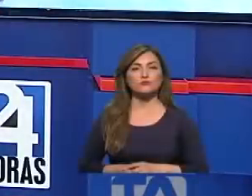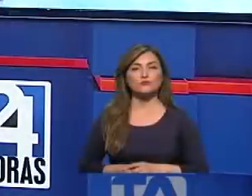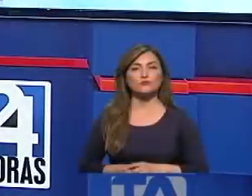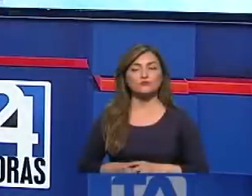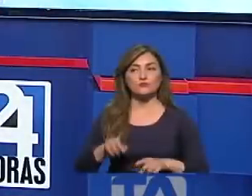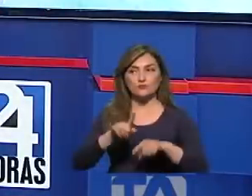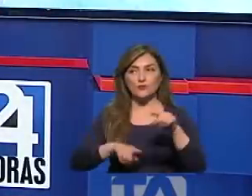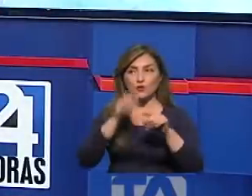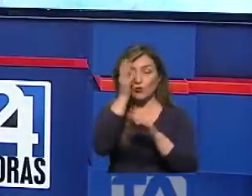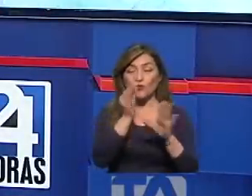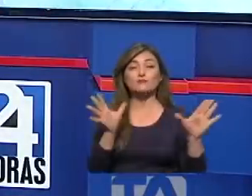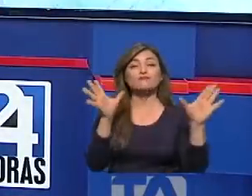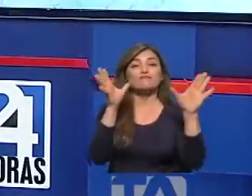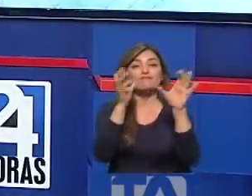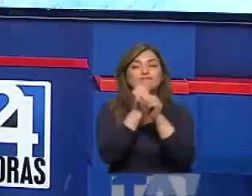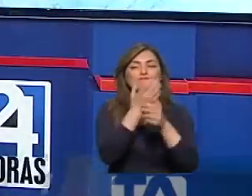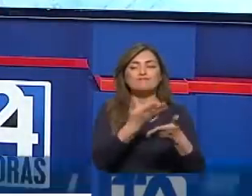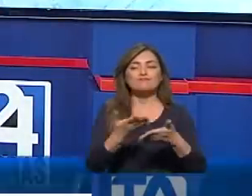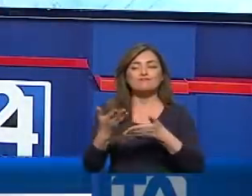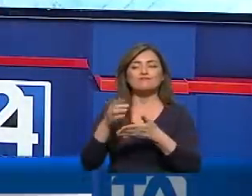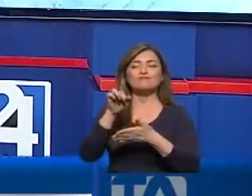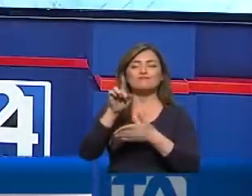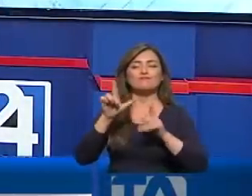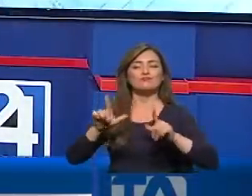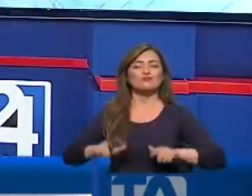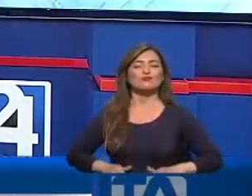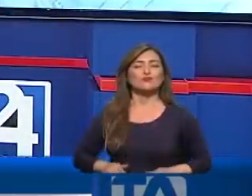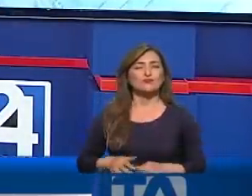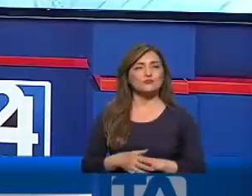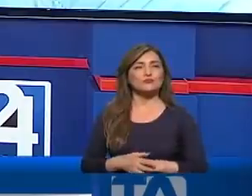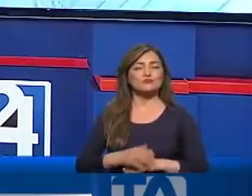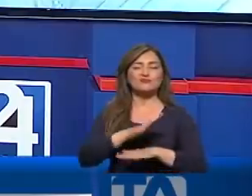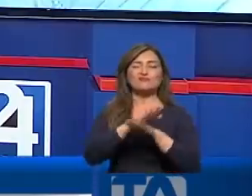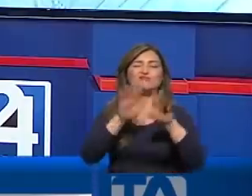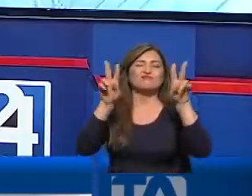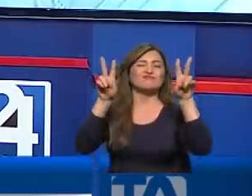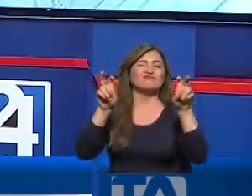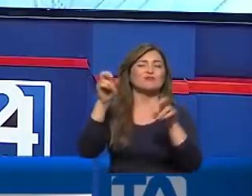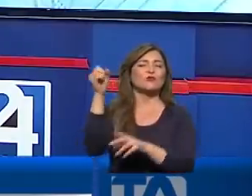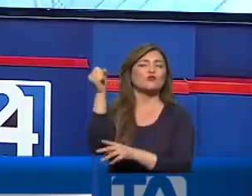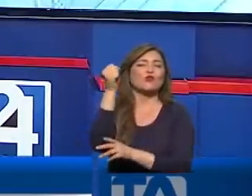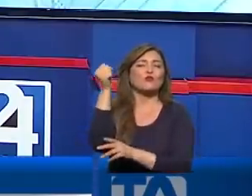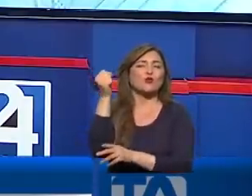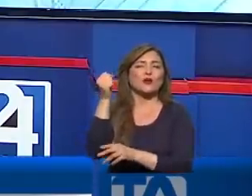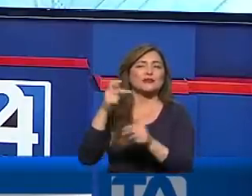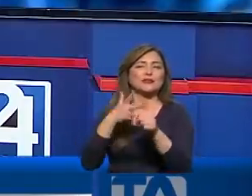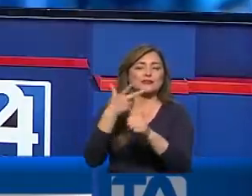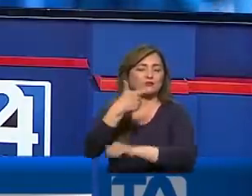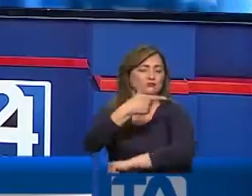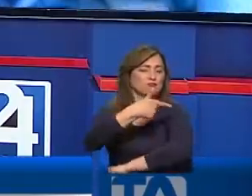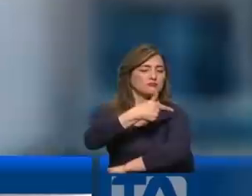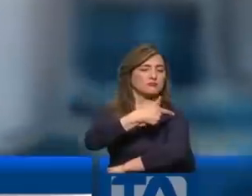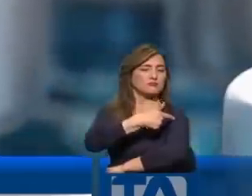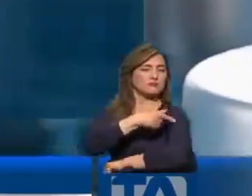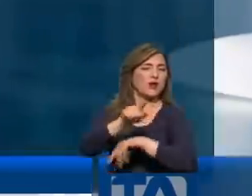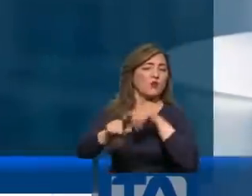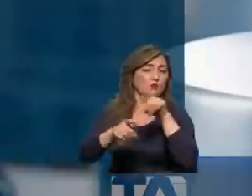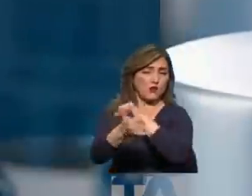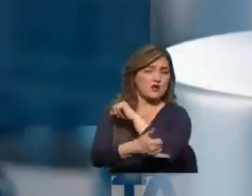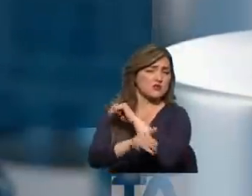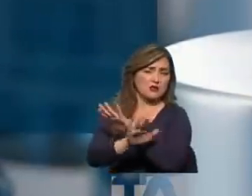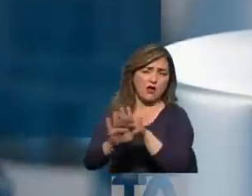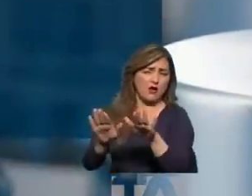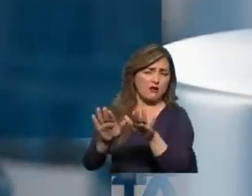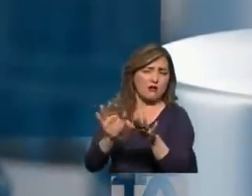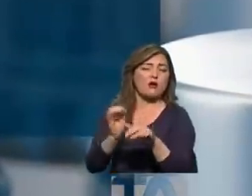Hola amigos, muy buenas noches, bienvenidos nuevamente a su segmento Por tu Salud. Hoy vamos a hablar sobre la famosa tercera dosis que se está aplicando en algunos países como